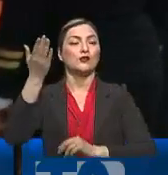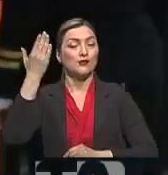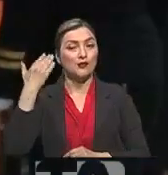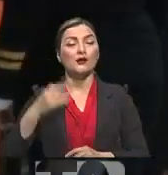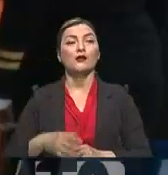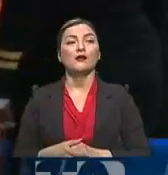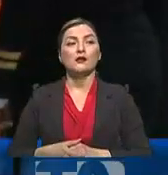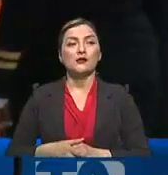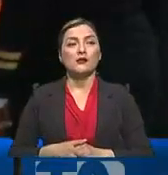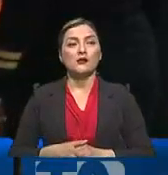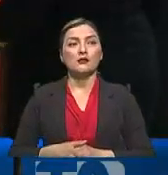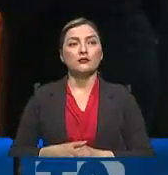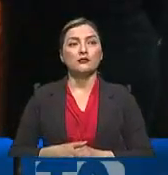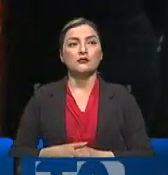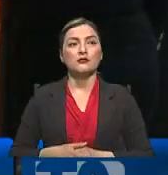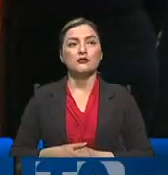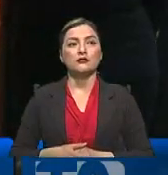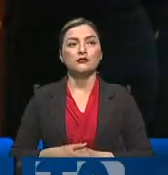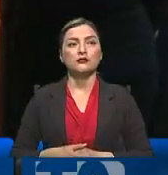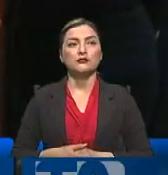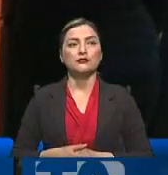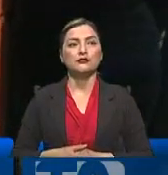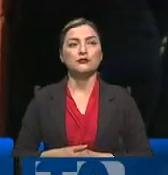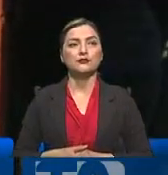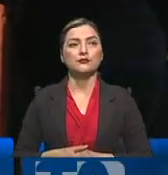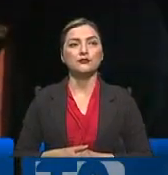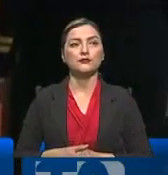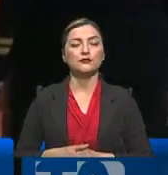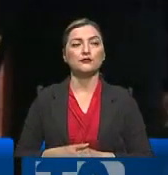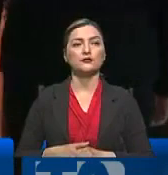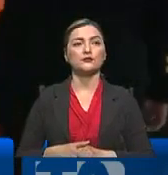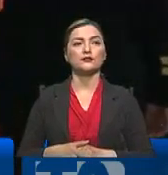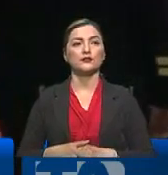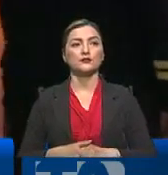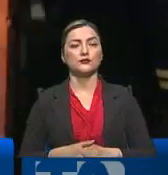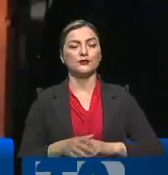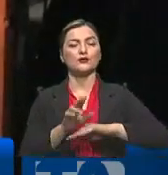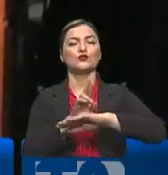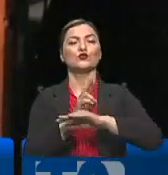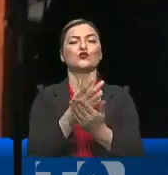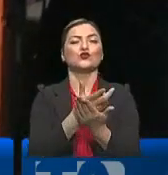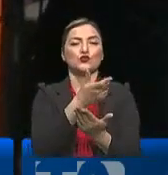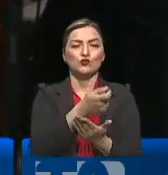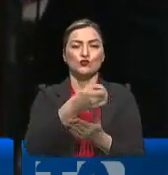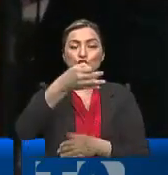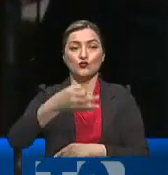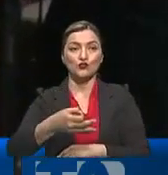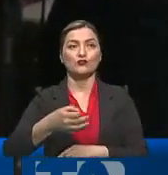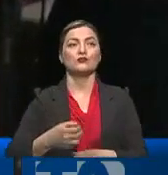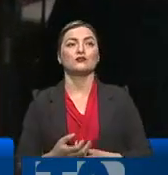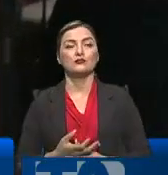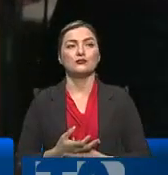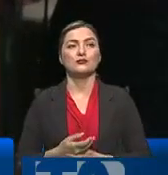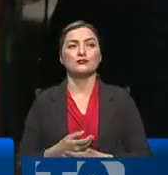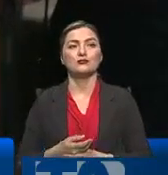tener mucha prolijidad en que el uso para el cual fueron adquiridas se cumpla, porque si no